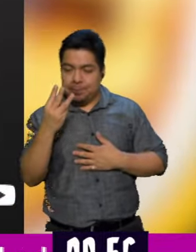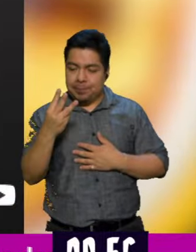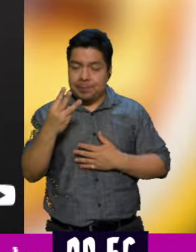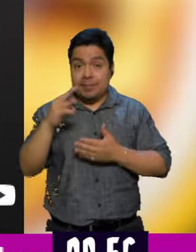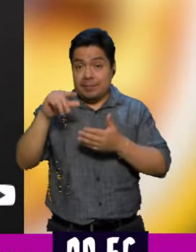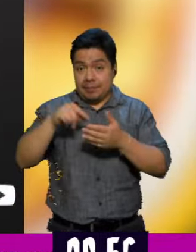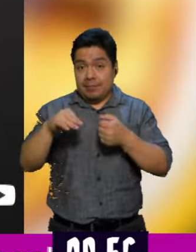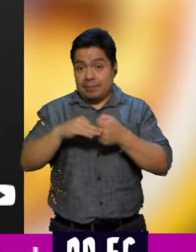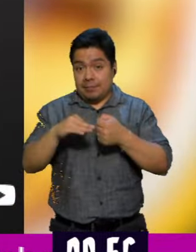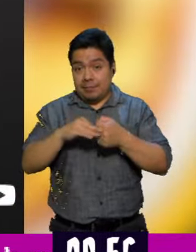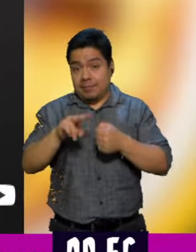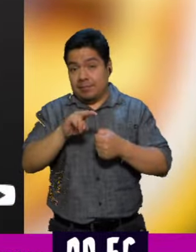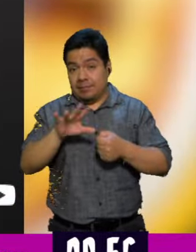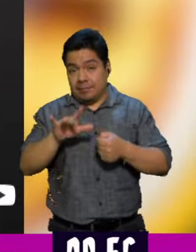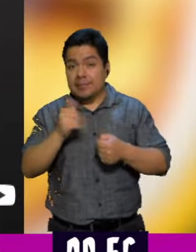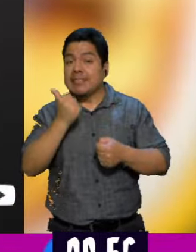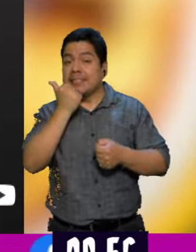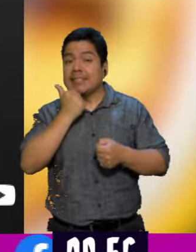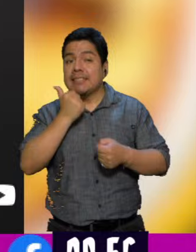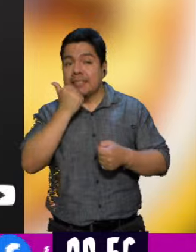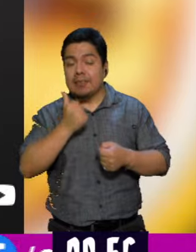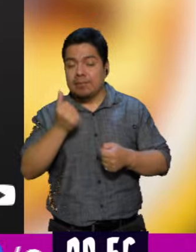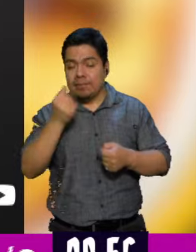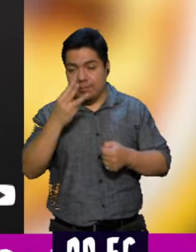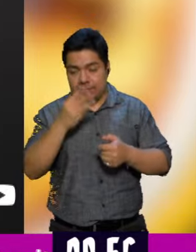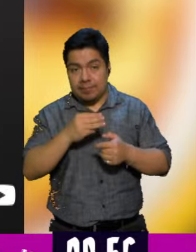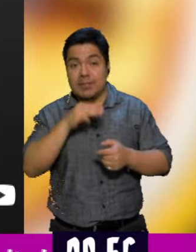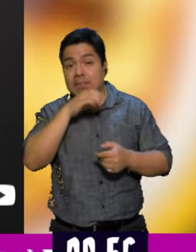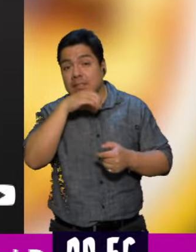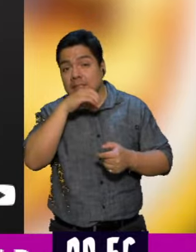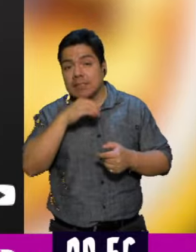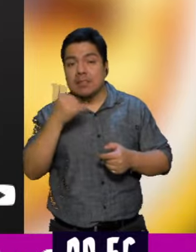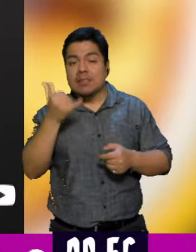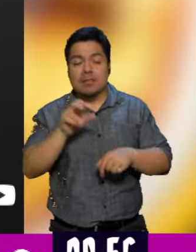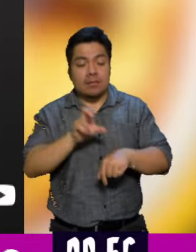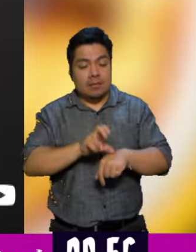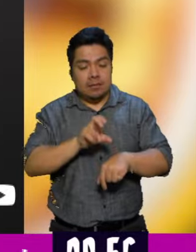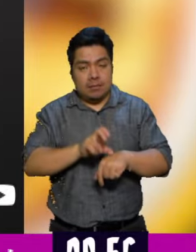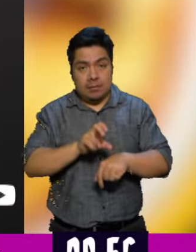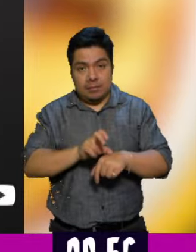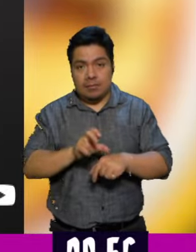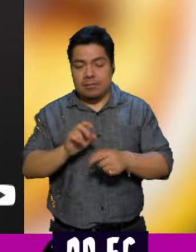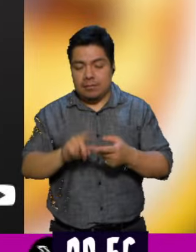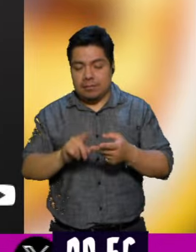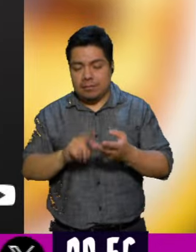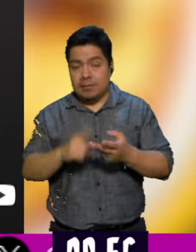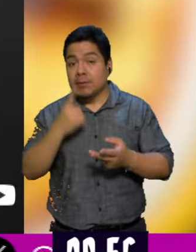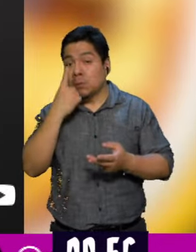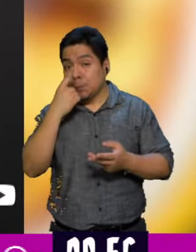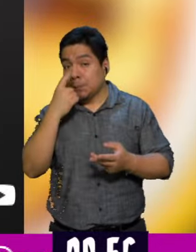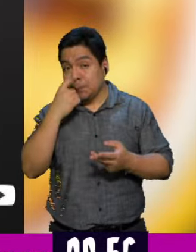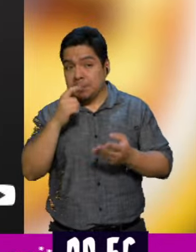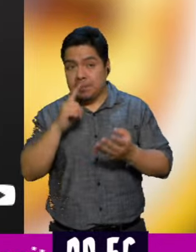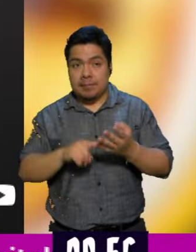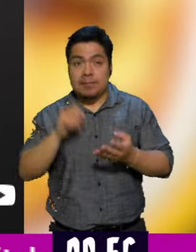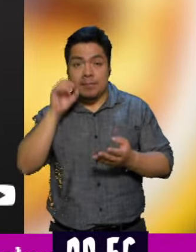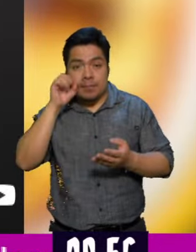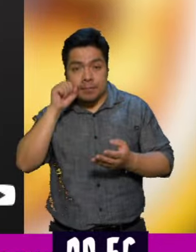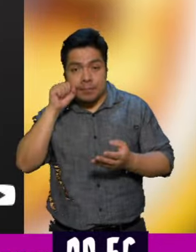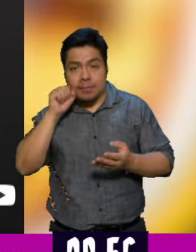leche, 250 gramos de azúcar, 3 piezas de mango, 6 yemas de huevo, huevo, y una vara de canela, una naranja y un